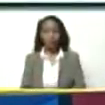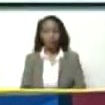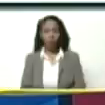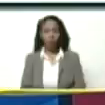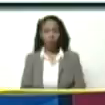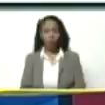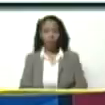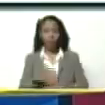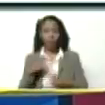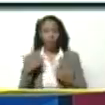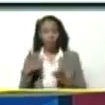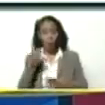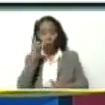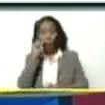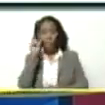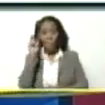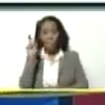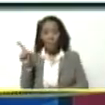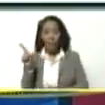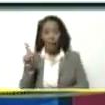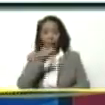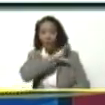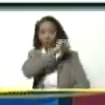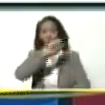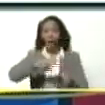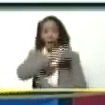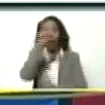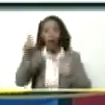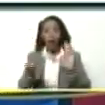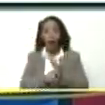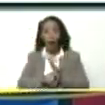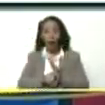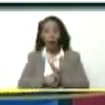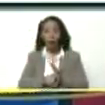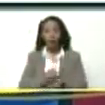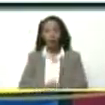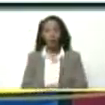A Marcelo Ritmaudo, director general de Overtour.